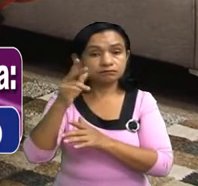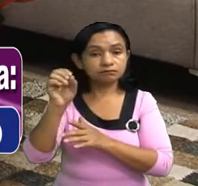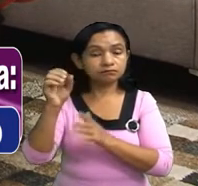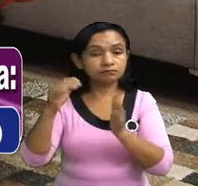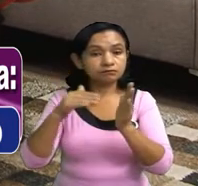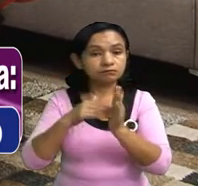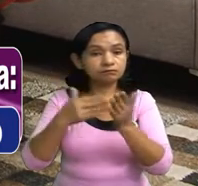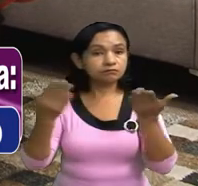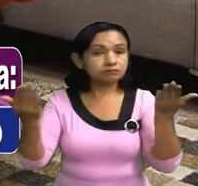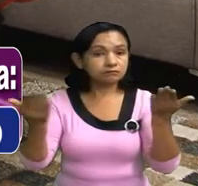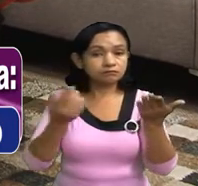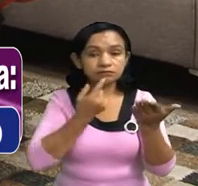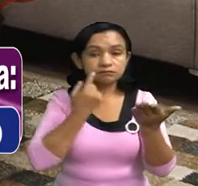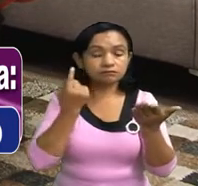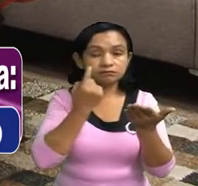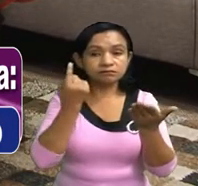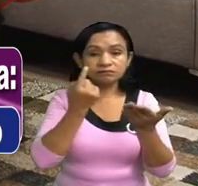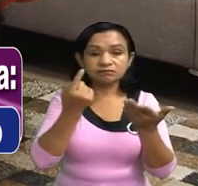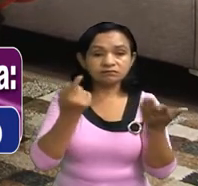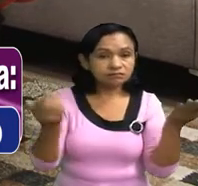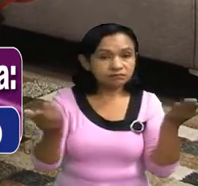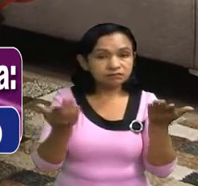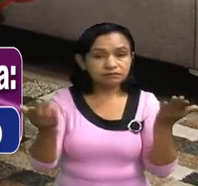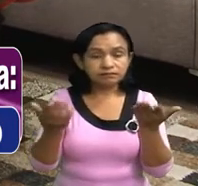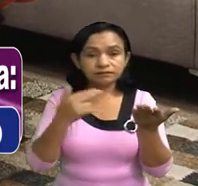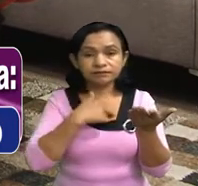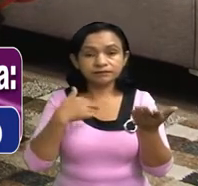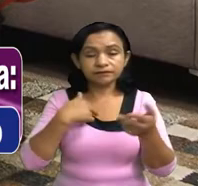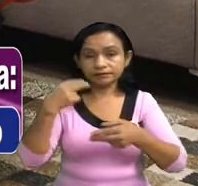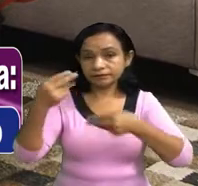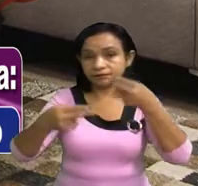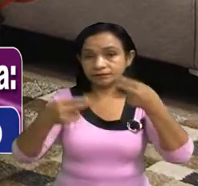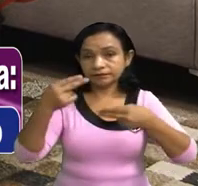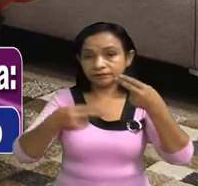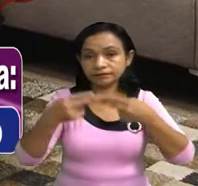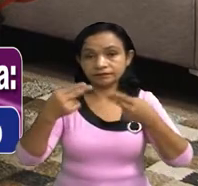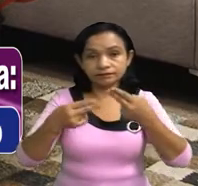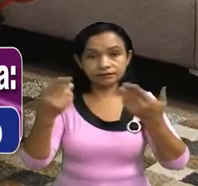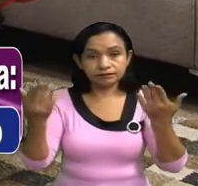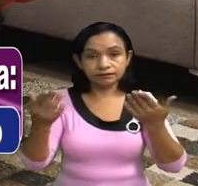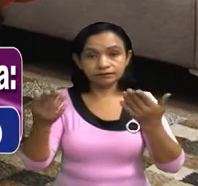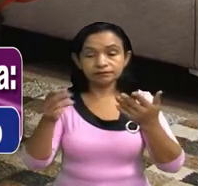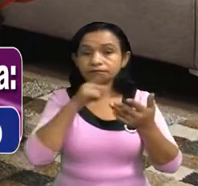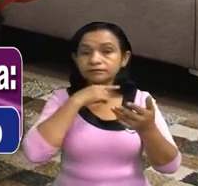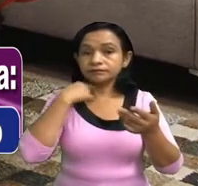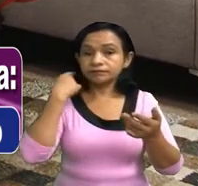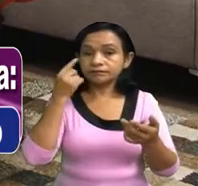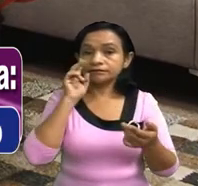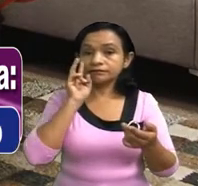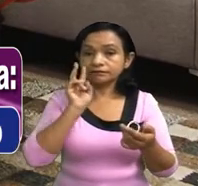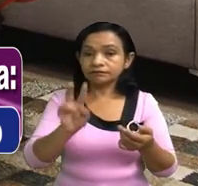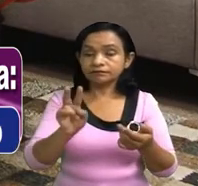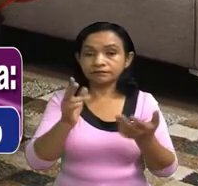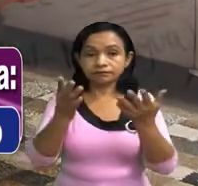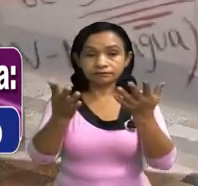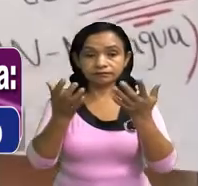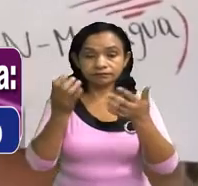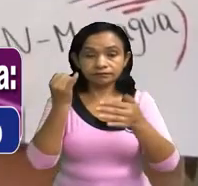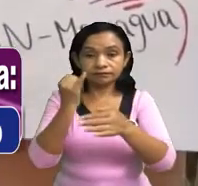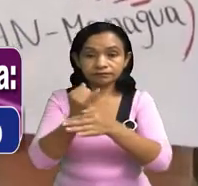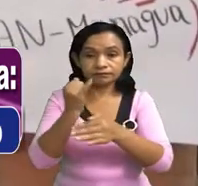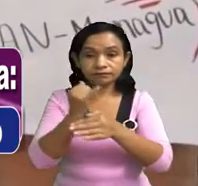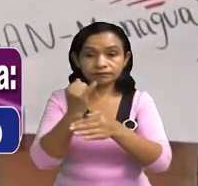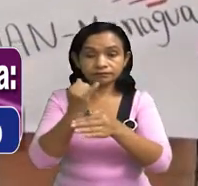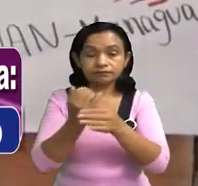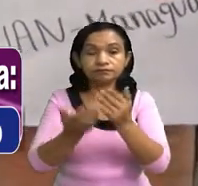Entonces, ¿quién es? ¿Quién es quién aquí? Y no se trata de números, sino que se trata, la realidad es que queremos que la iglesia